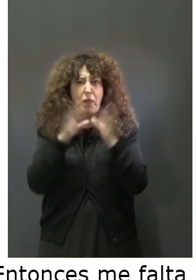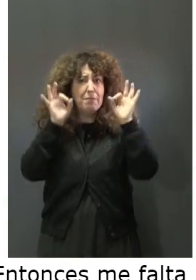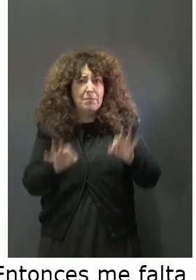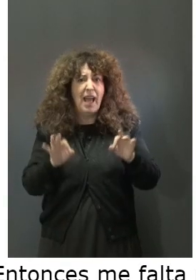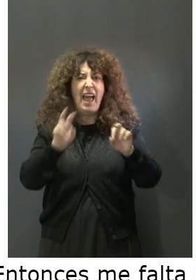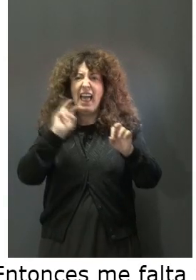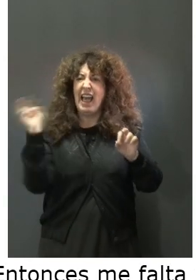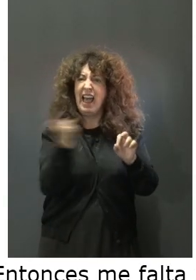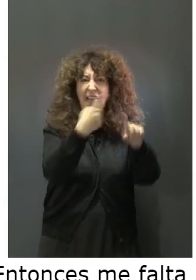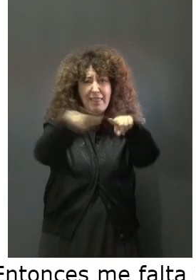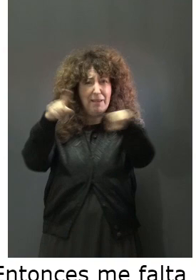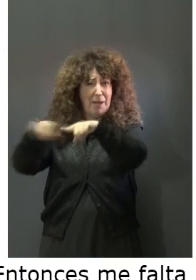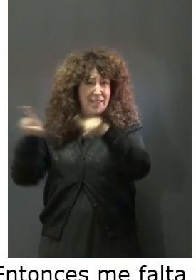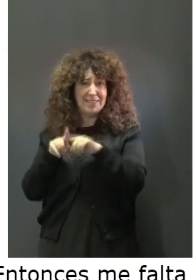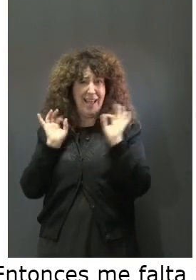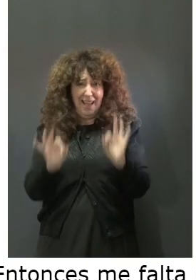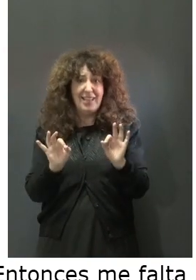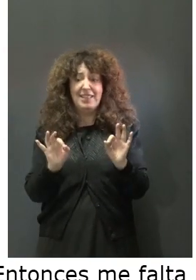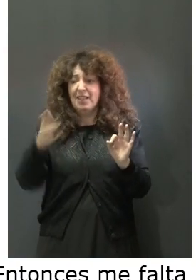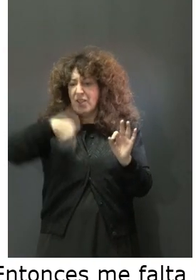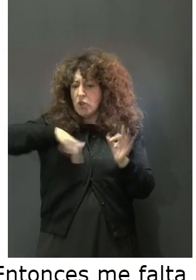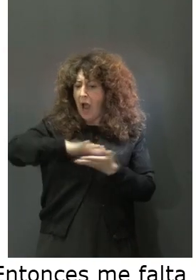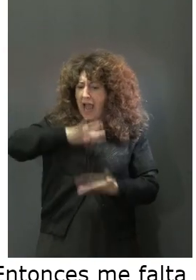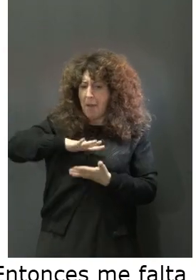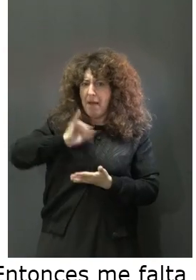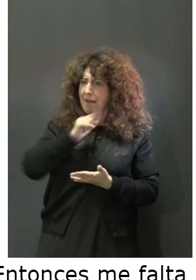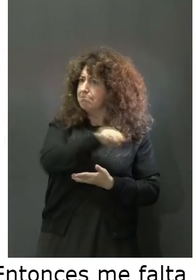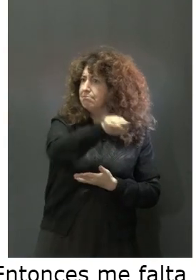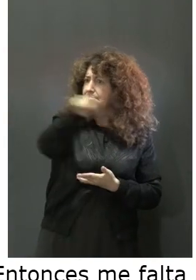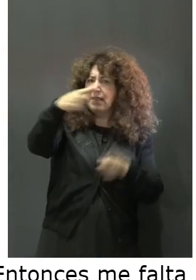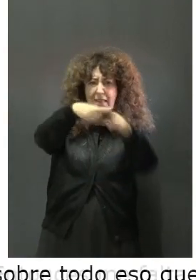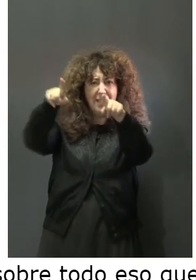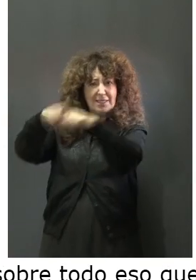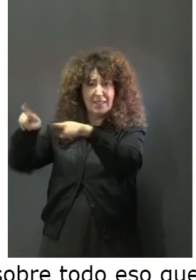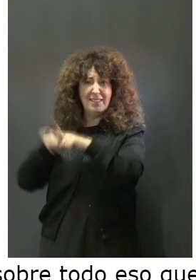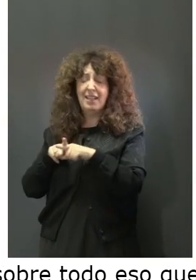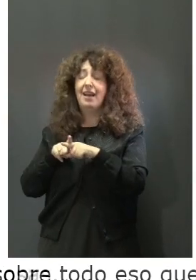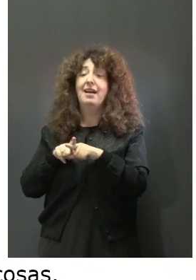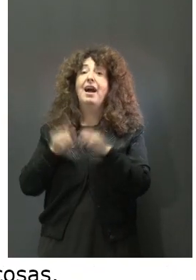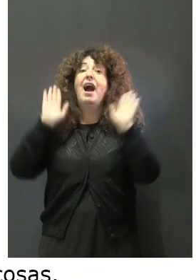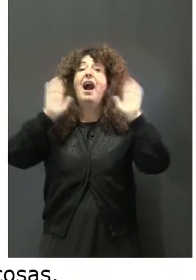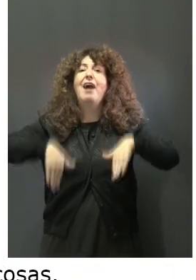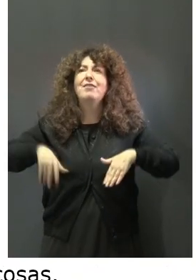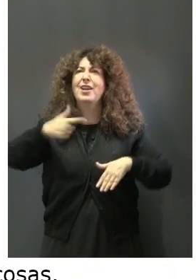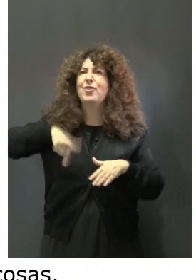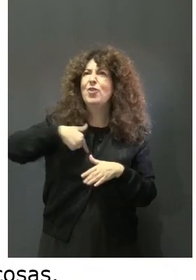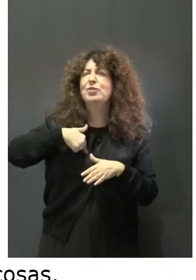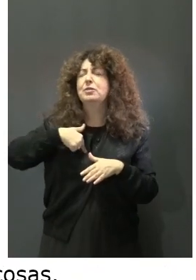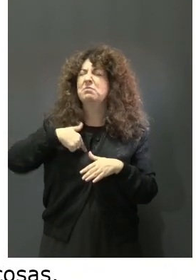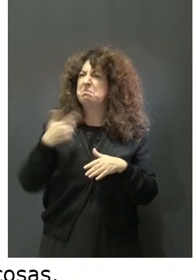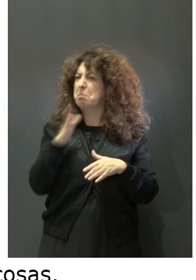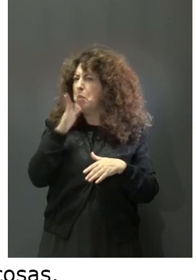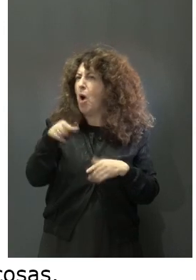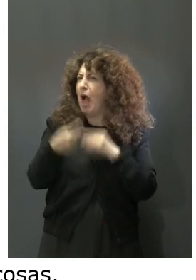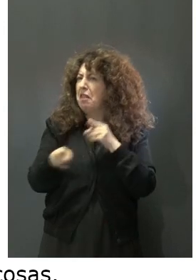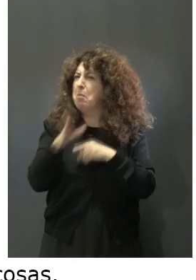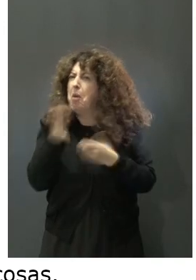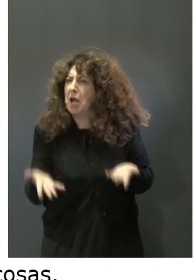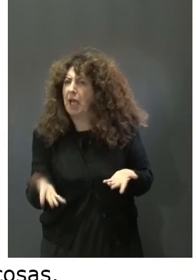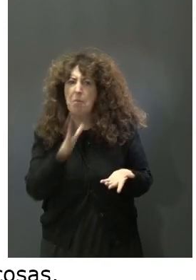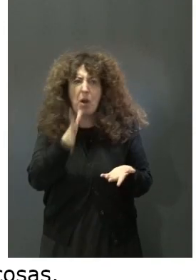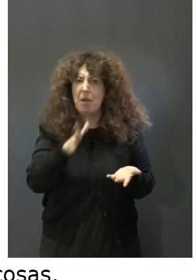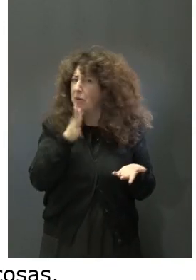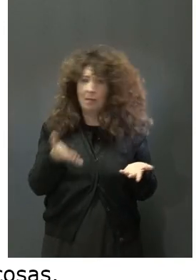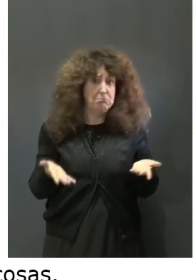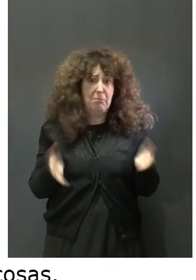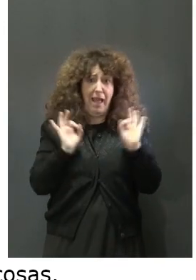que tenemos muchas necesidades, muchas capacidades distintas, al final cada vez nos cuestionaremos menos el por qué se hacen las cosas.